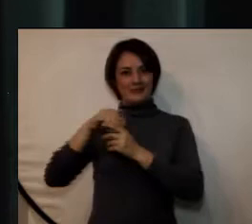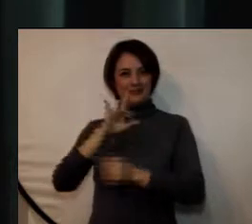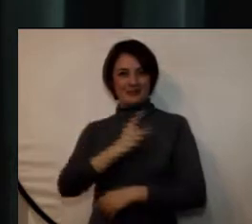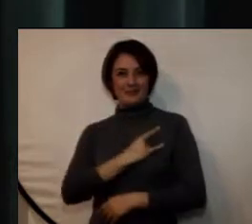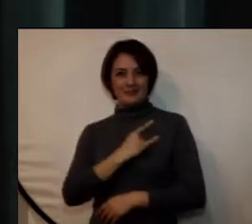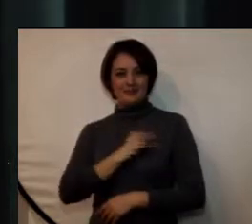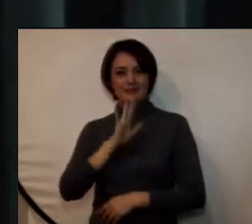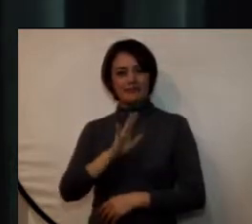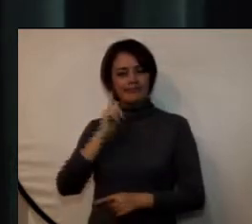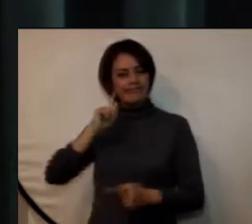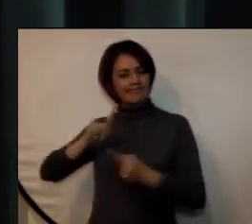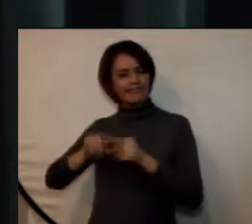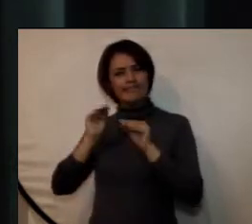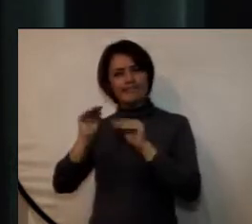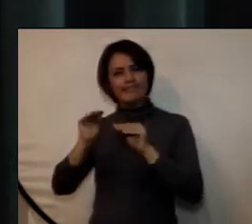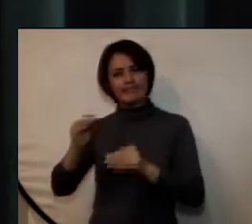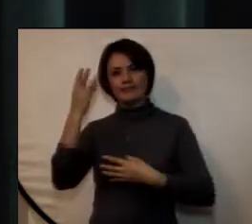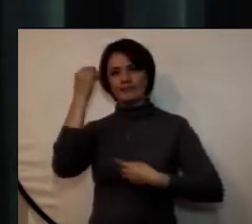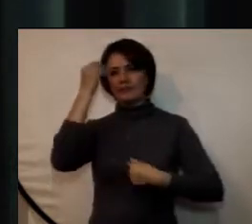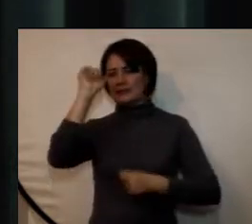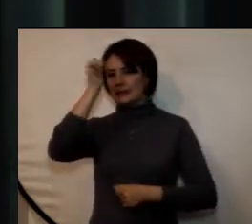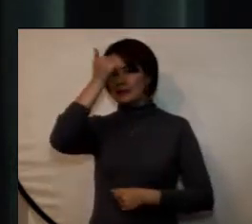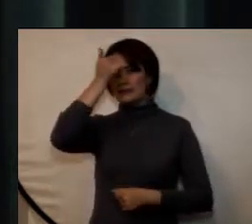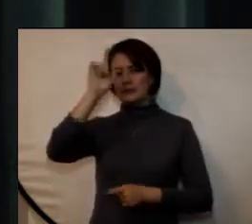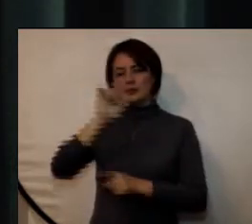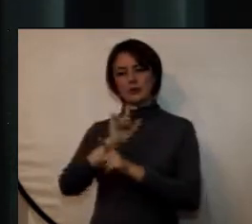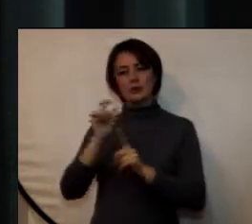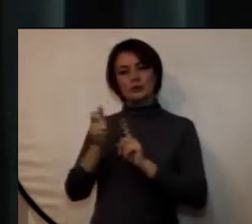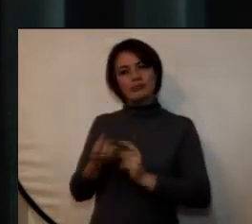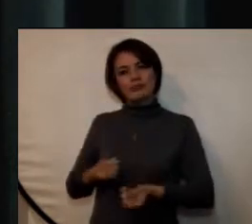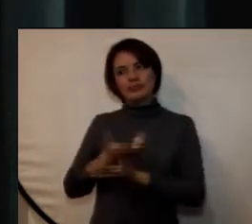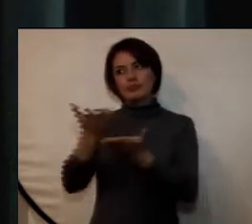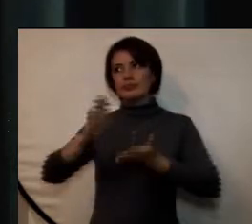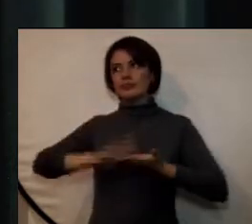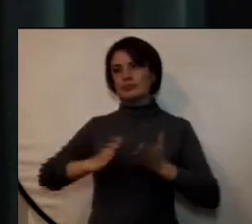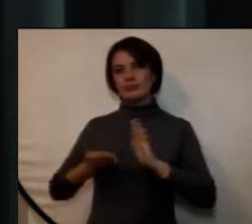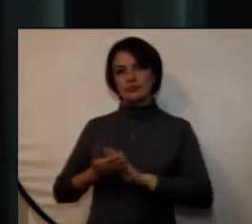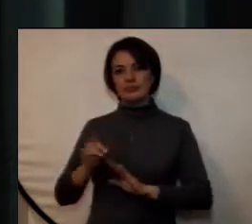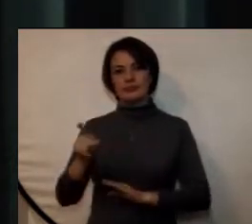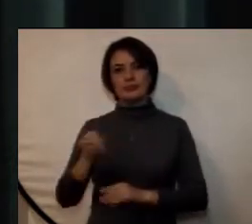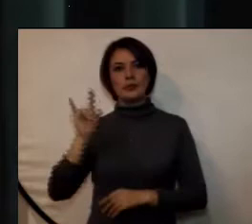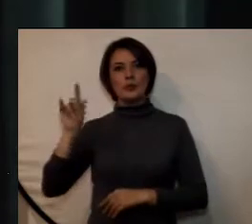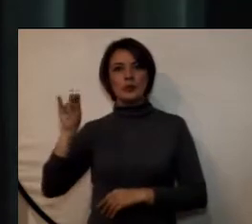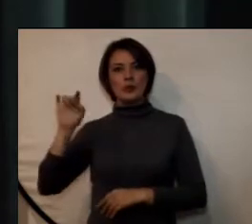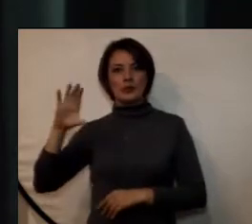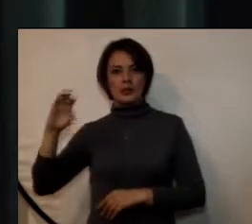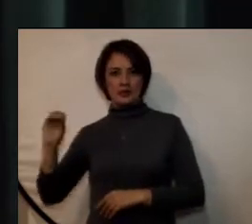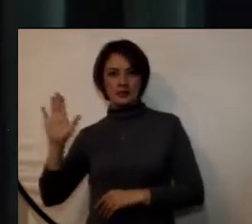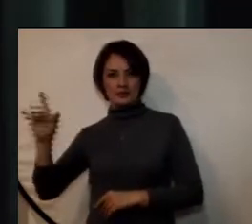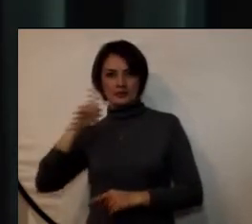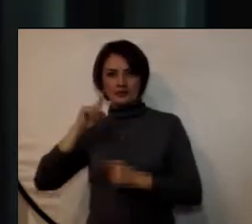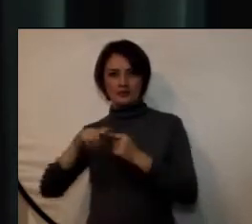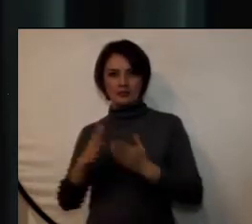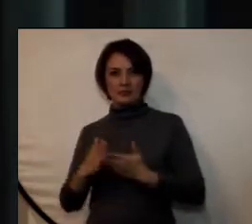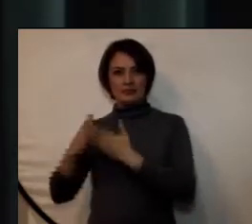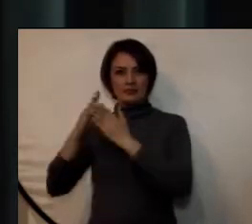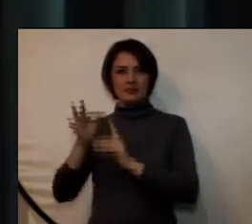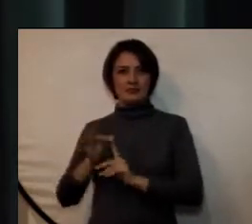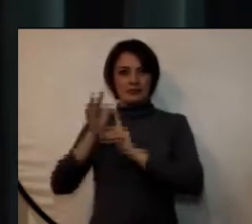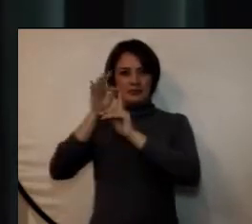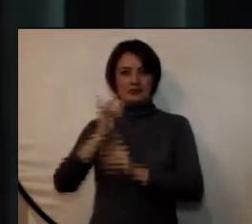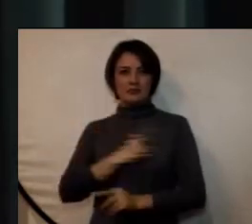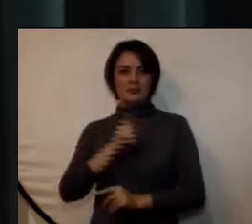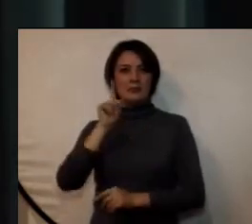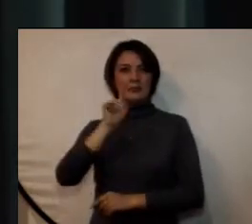prevalezcan los valores e ideales de la cultura de paz. UNESCO, Conferencia Mundial de Educación Superior, 1998.